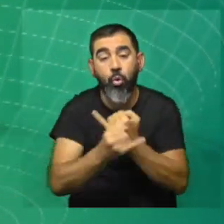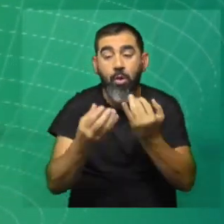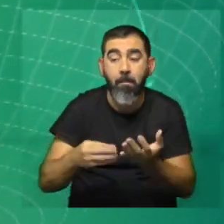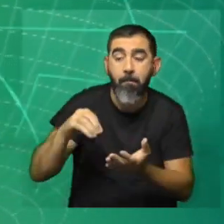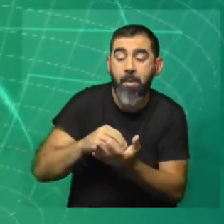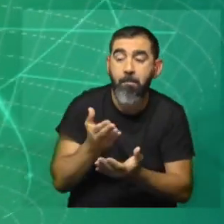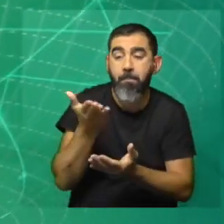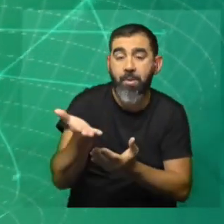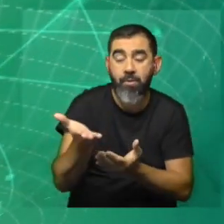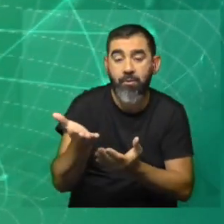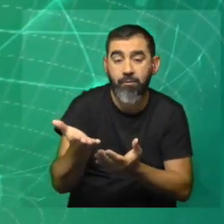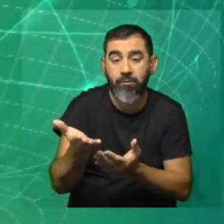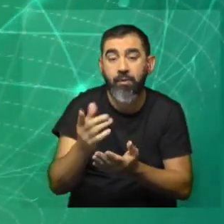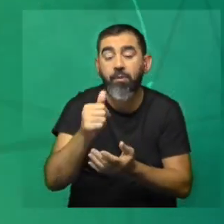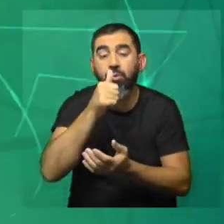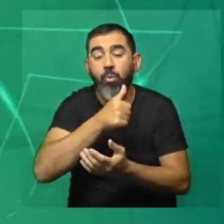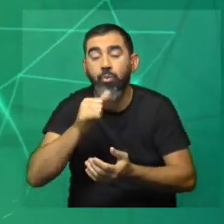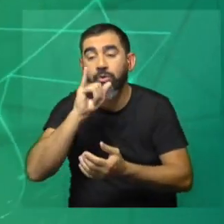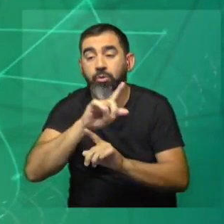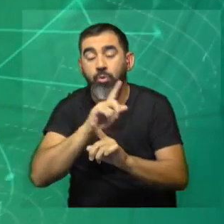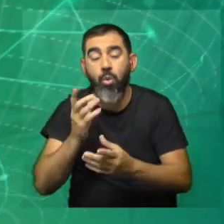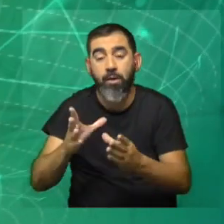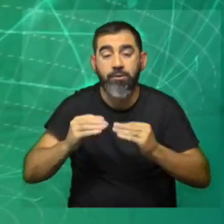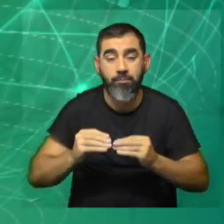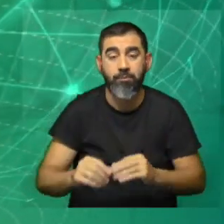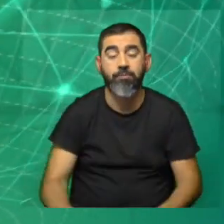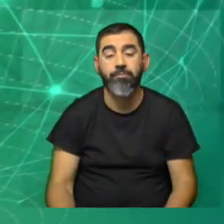que estaban asignados. Hay que resolver si esto se va a mantener o no.